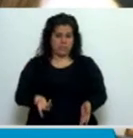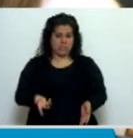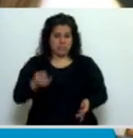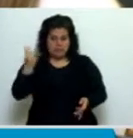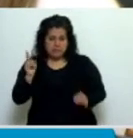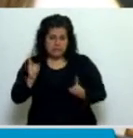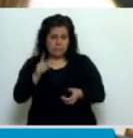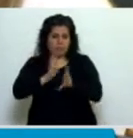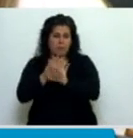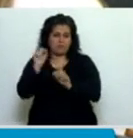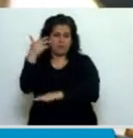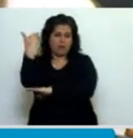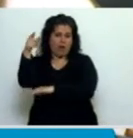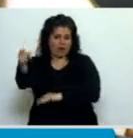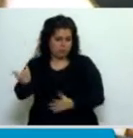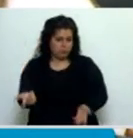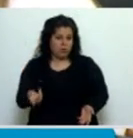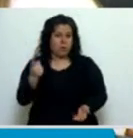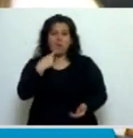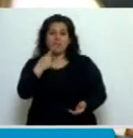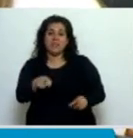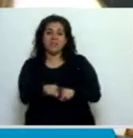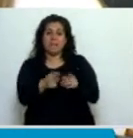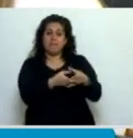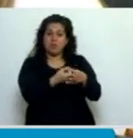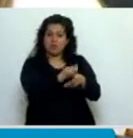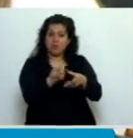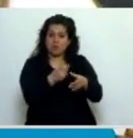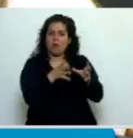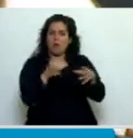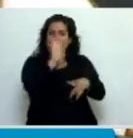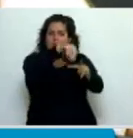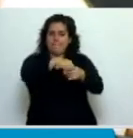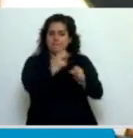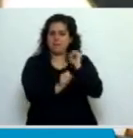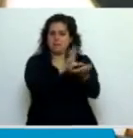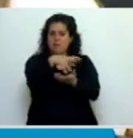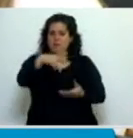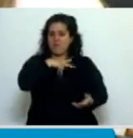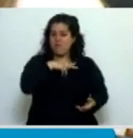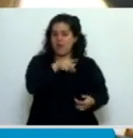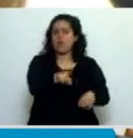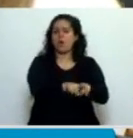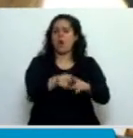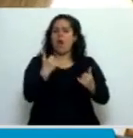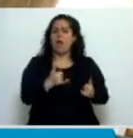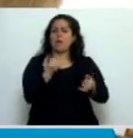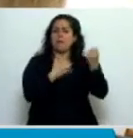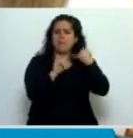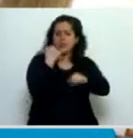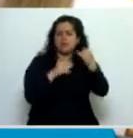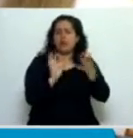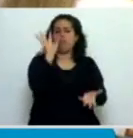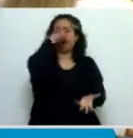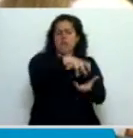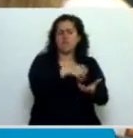del relato. Las tenencias de acciones minoritarias en las empresas privadas constituyen un conjunto de inversiones que se